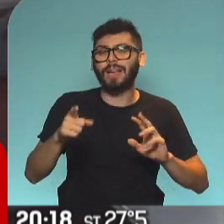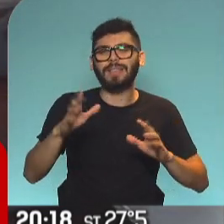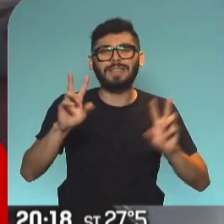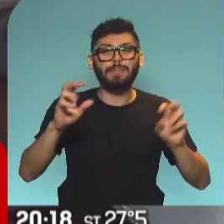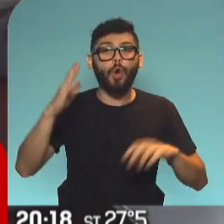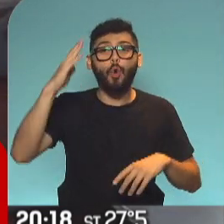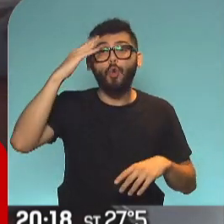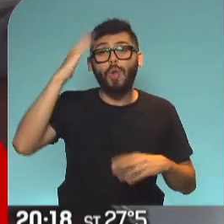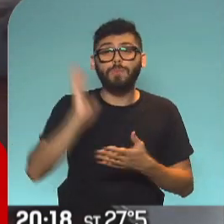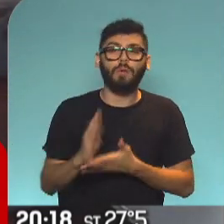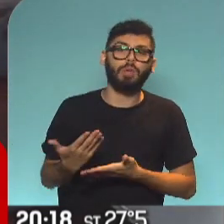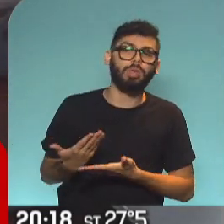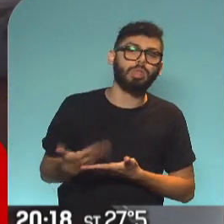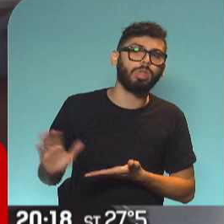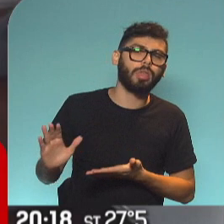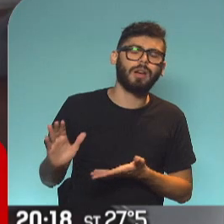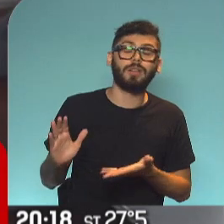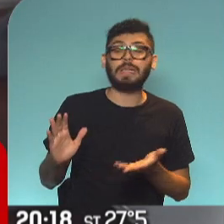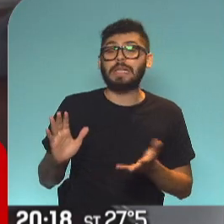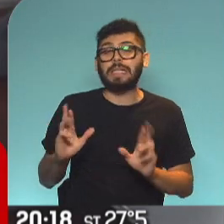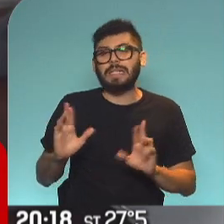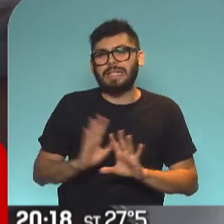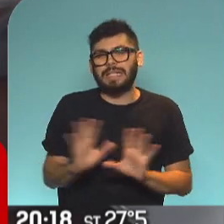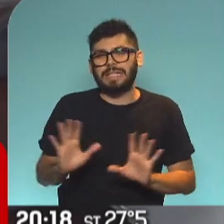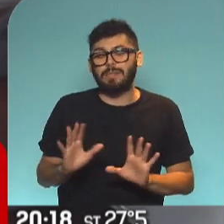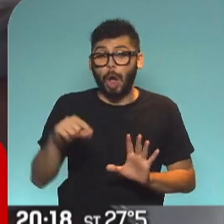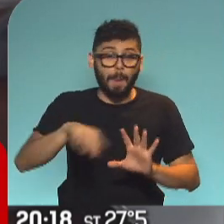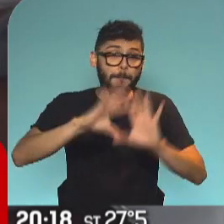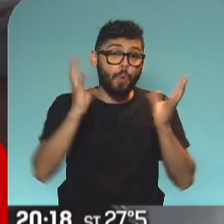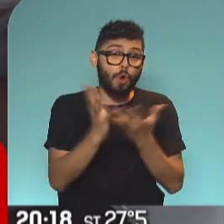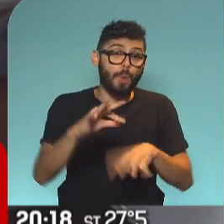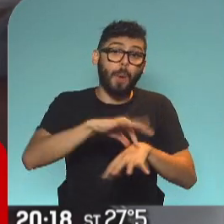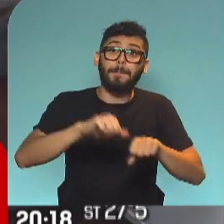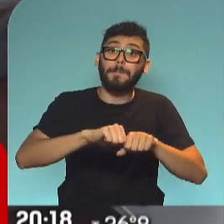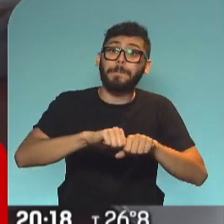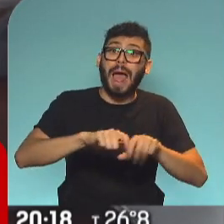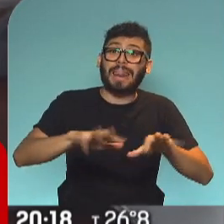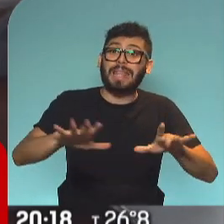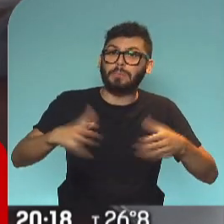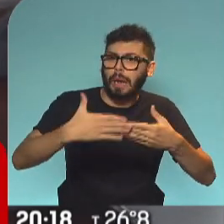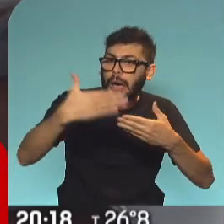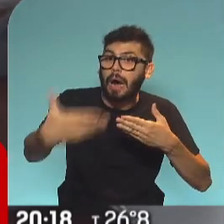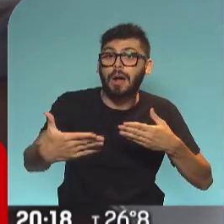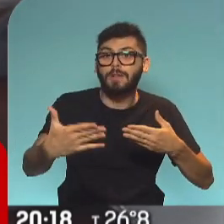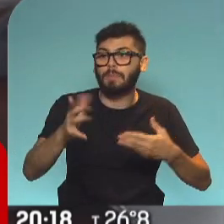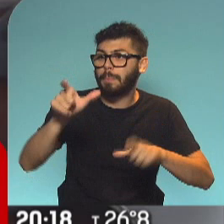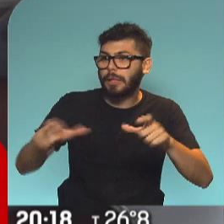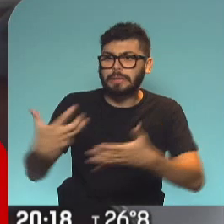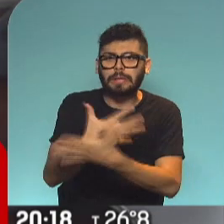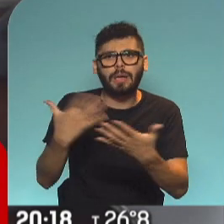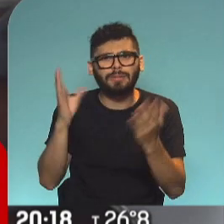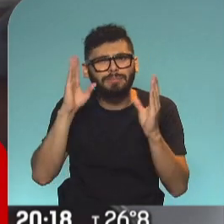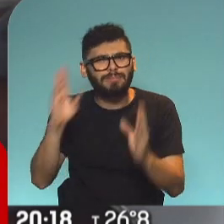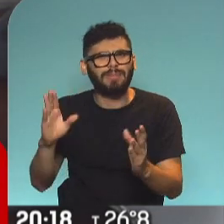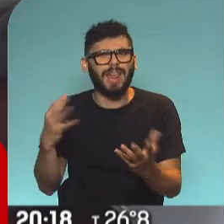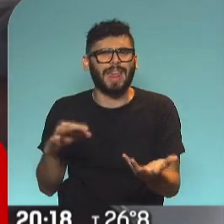del descarte, porque venimos en el mundo de la pospandemia y deberíamos ser un mundo mucho más solidario con los más vulnerables, ¿no? En